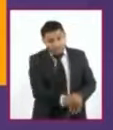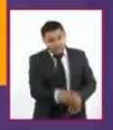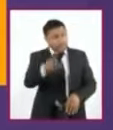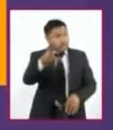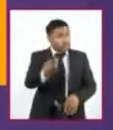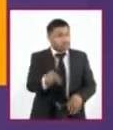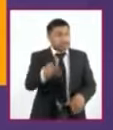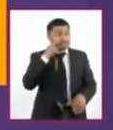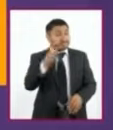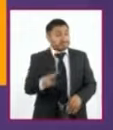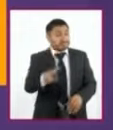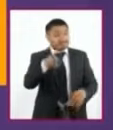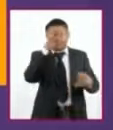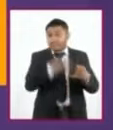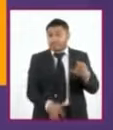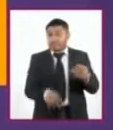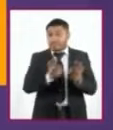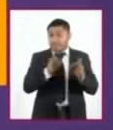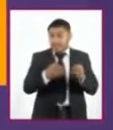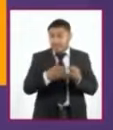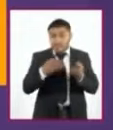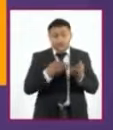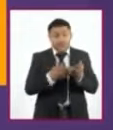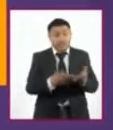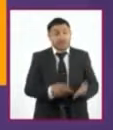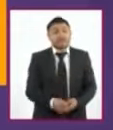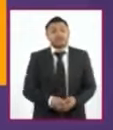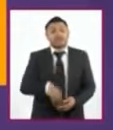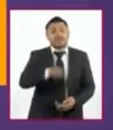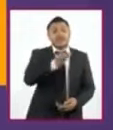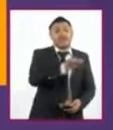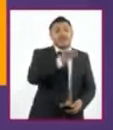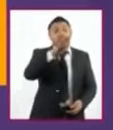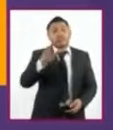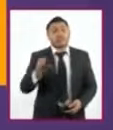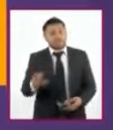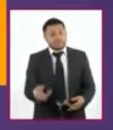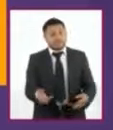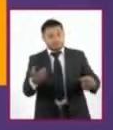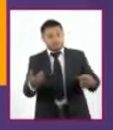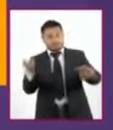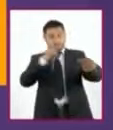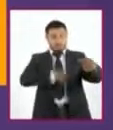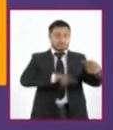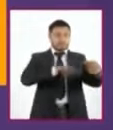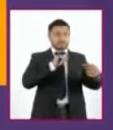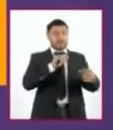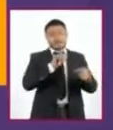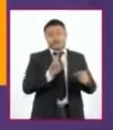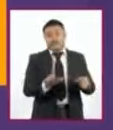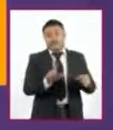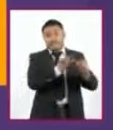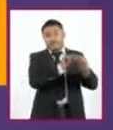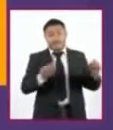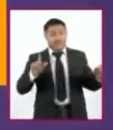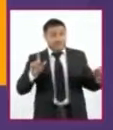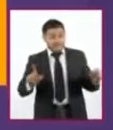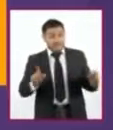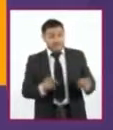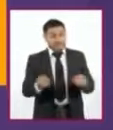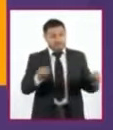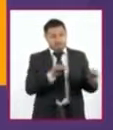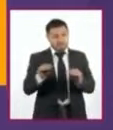la última opción. Simetría axial del triángulo ABC con respecto a la recta L. Es un movimiento